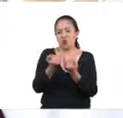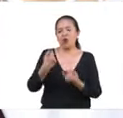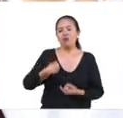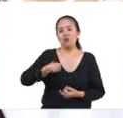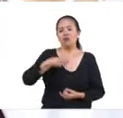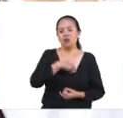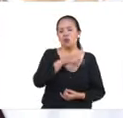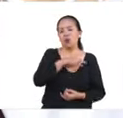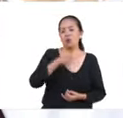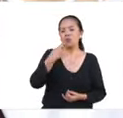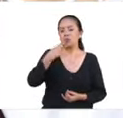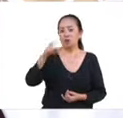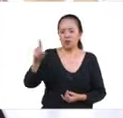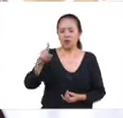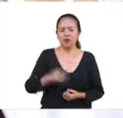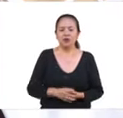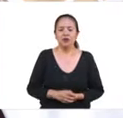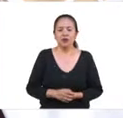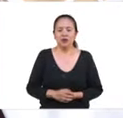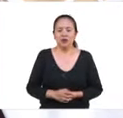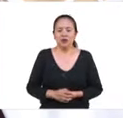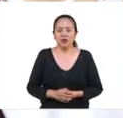denunciar. Y pues